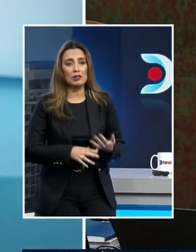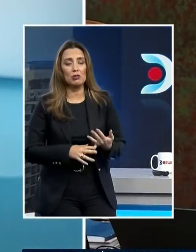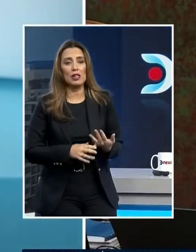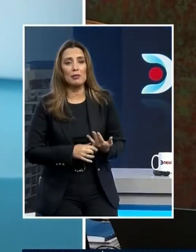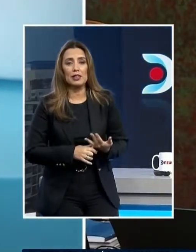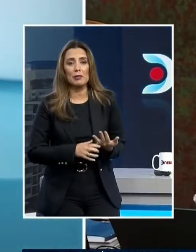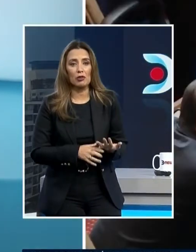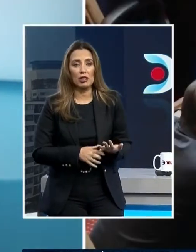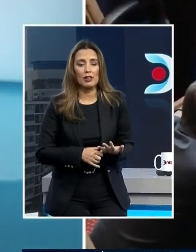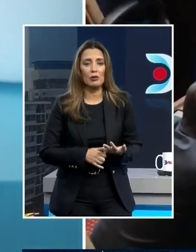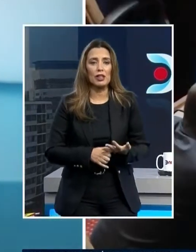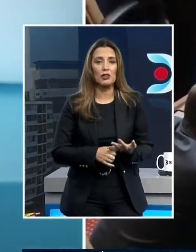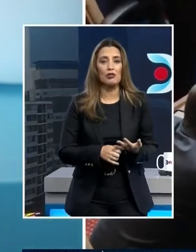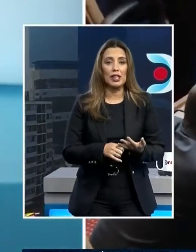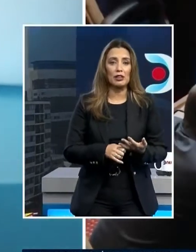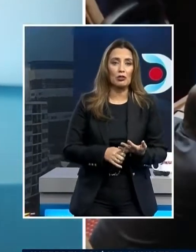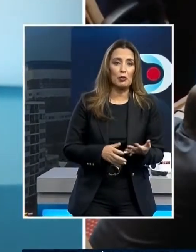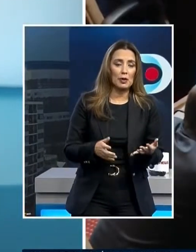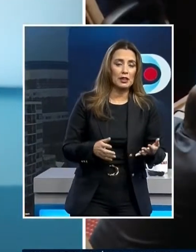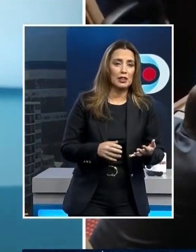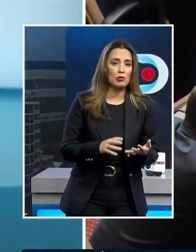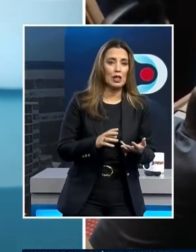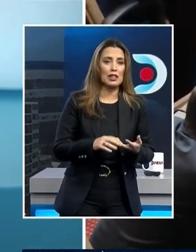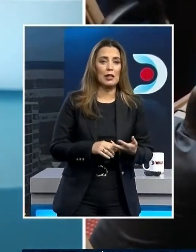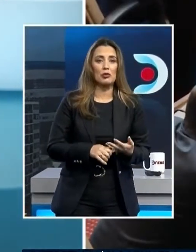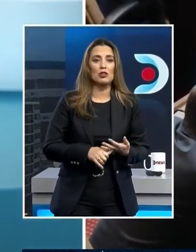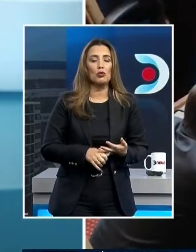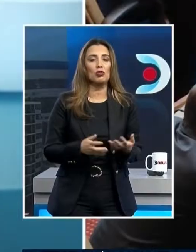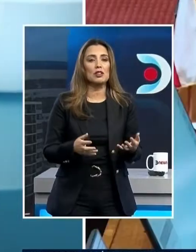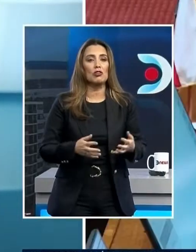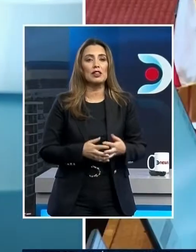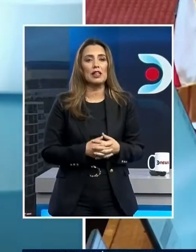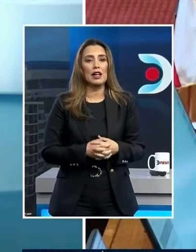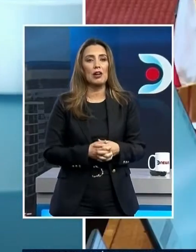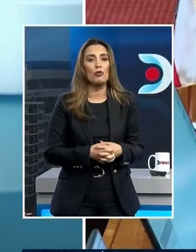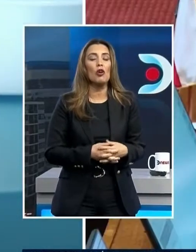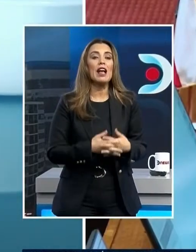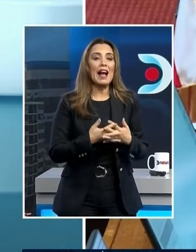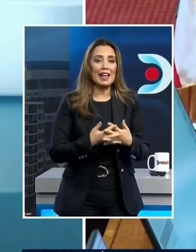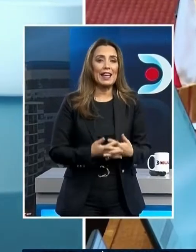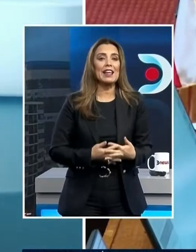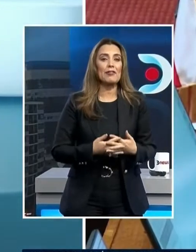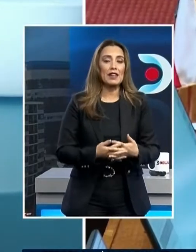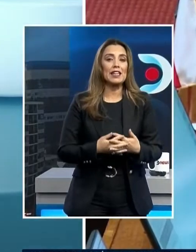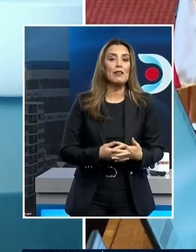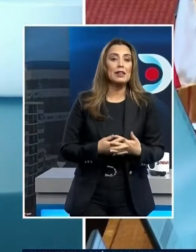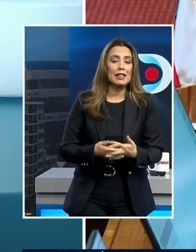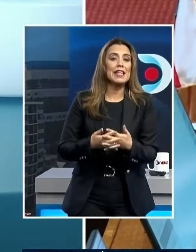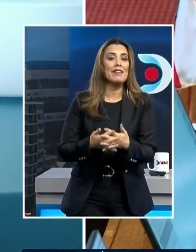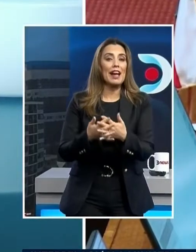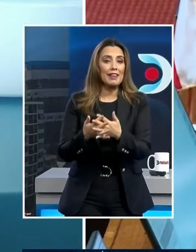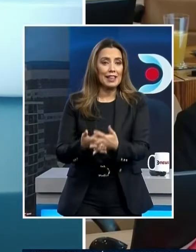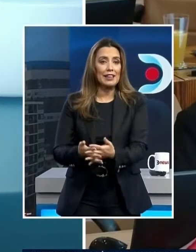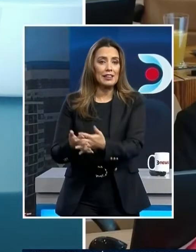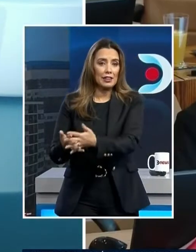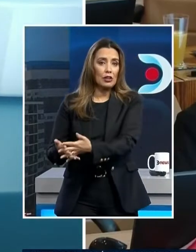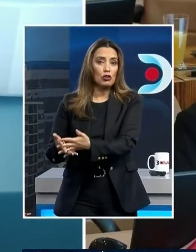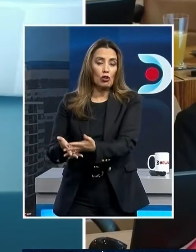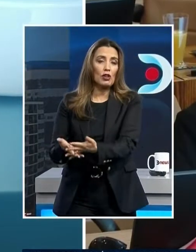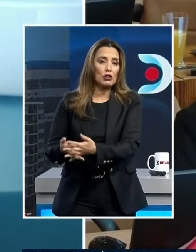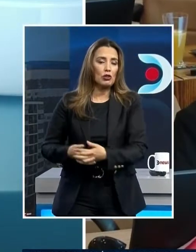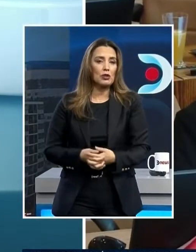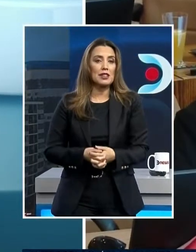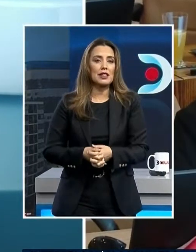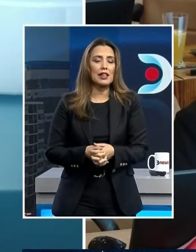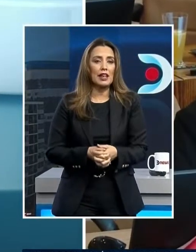ha sido una de las ministras mejor evaluadas del gobierno por parte de la ciudadanía, pero segundo, ha sido destacada como aquella que efectivamente lleva adelante